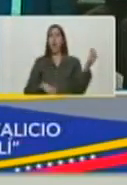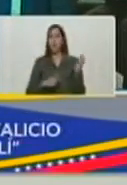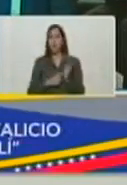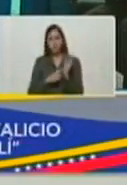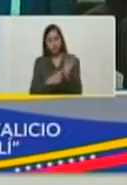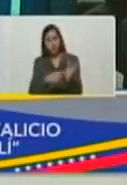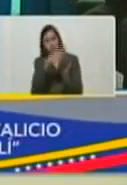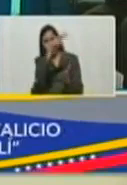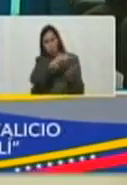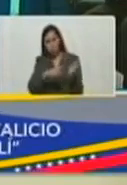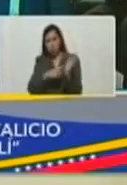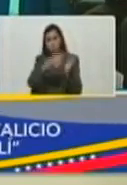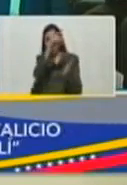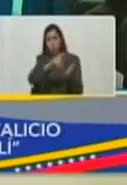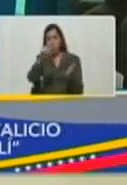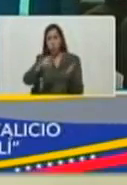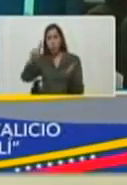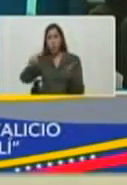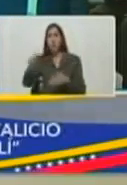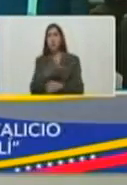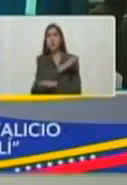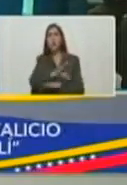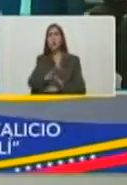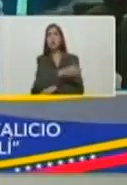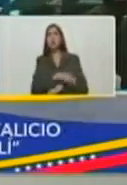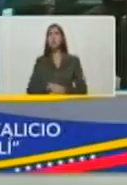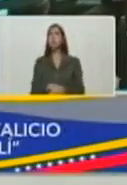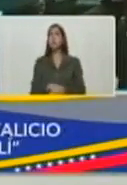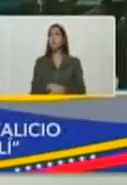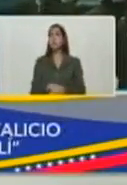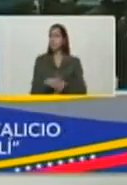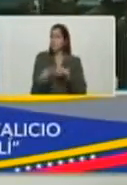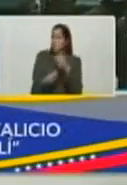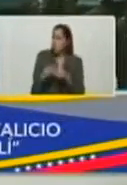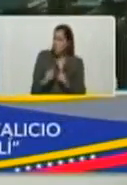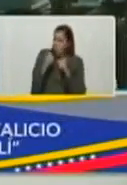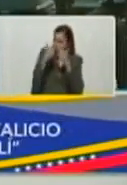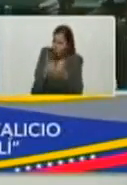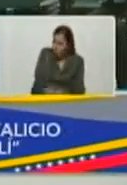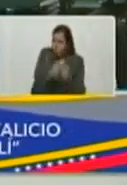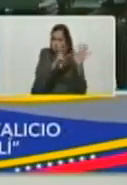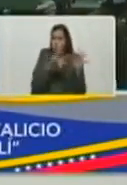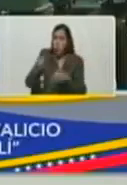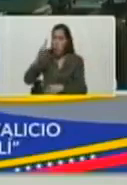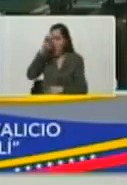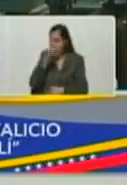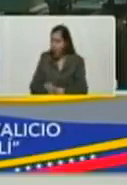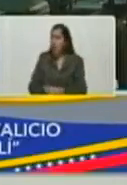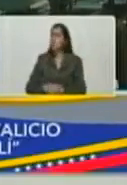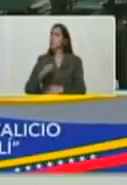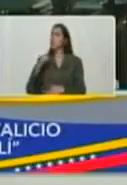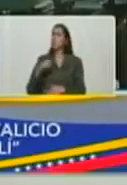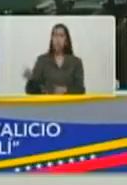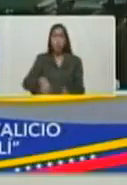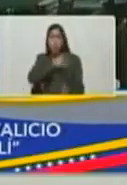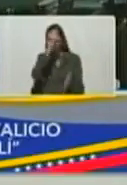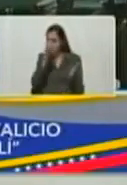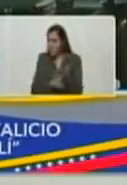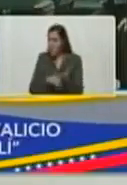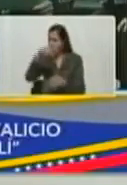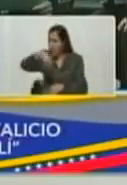está este inicio de lo que van a ser los 80 años de Ali? Un año entero vamos a estar